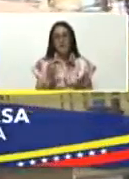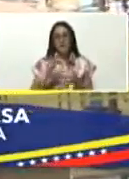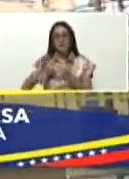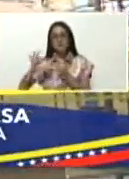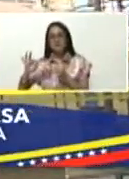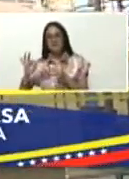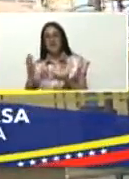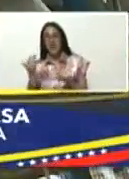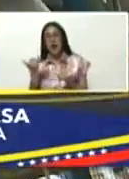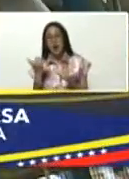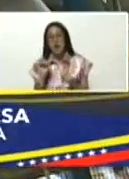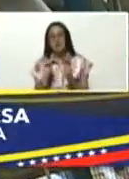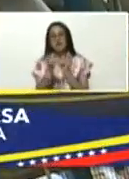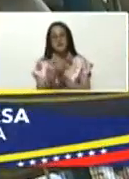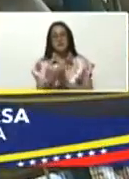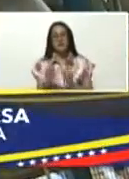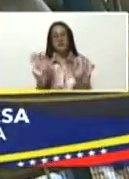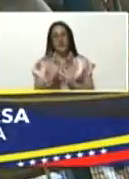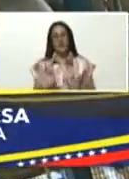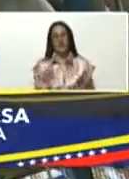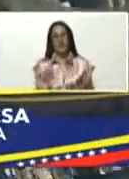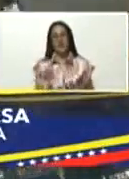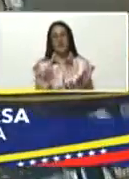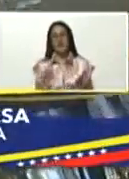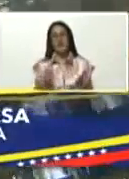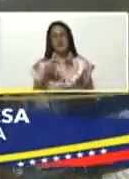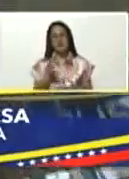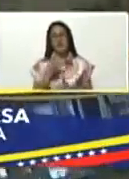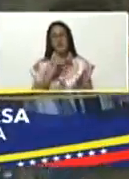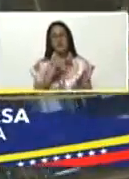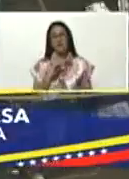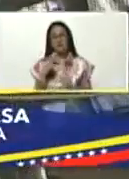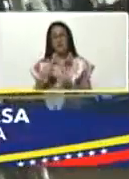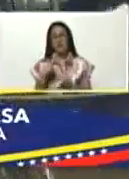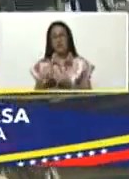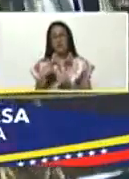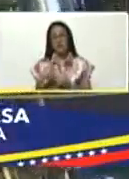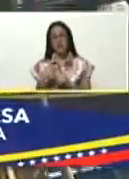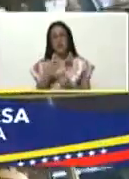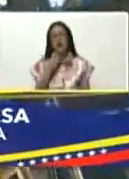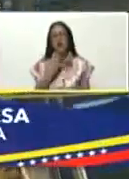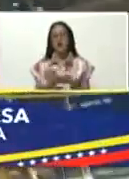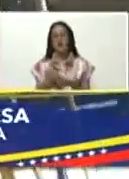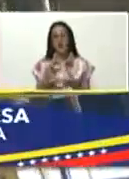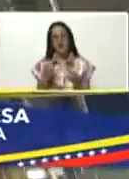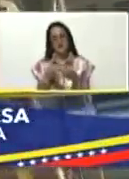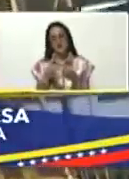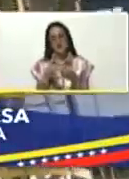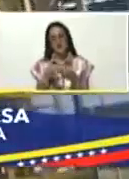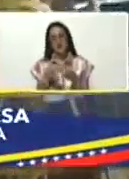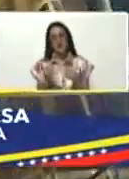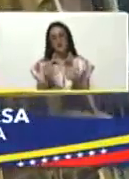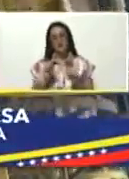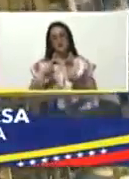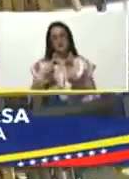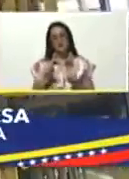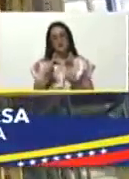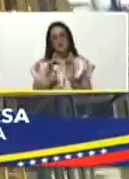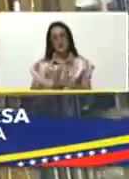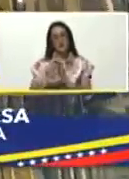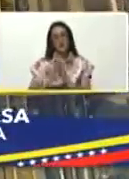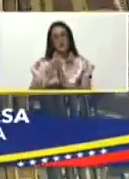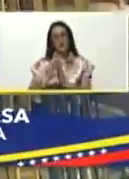Ahora nosotros vamos a ese nuevo esquema que nos dio muchos resultados en Venezuela y que gracias a ese esquema hoy podemos decir que hemos venido